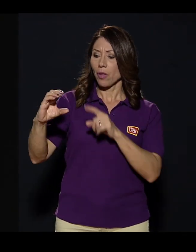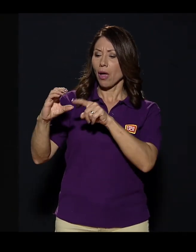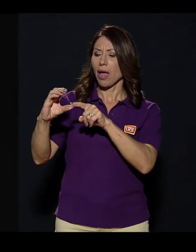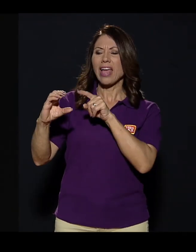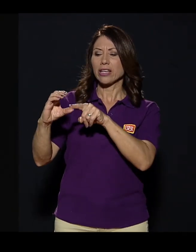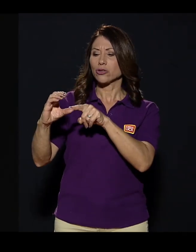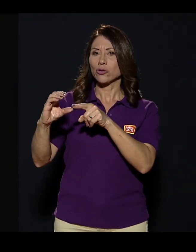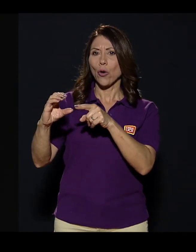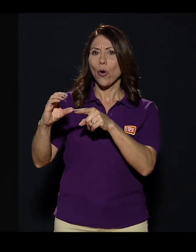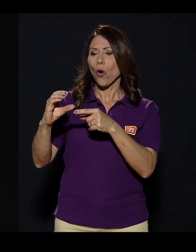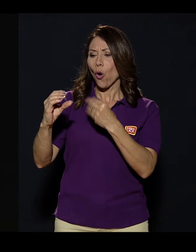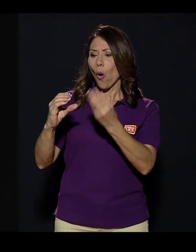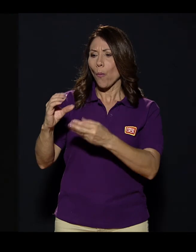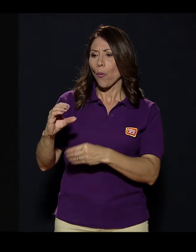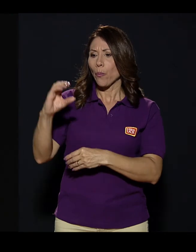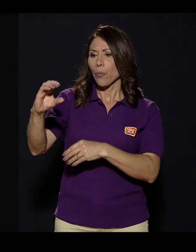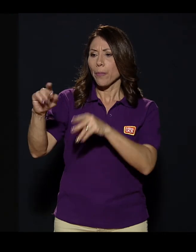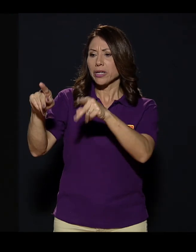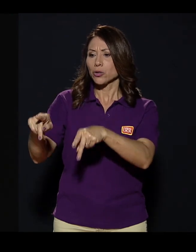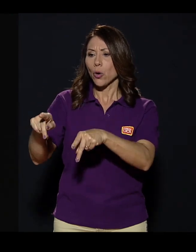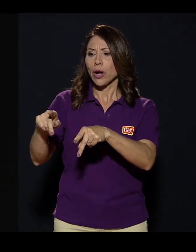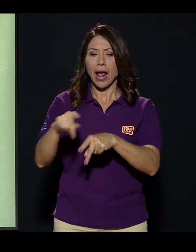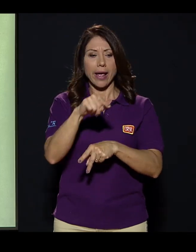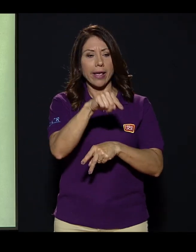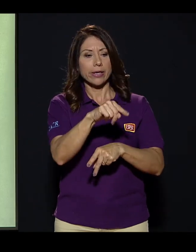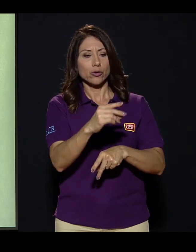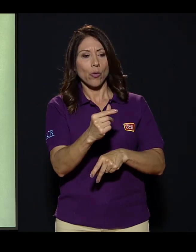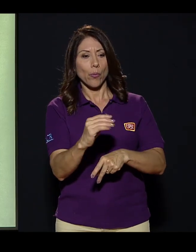tenemos que seguir adelante.